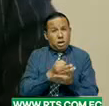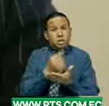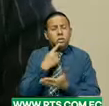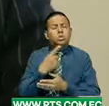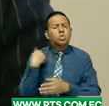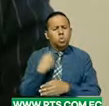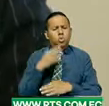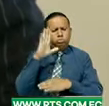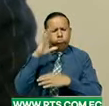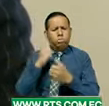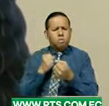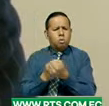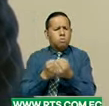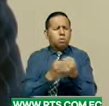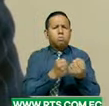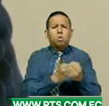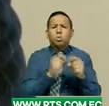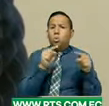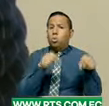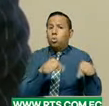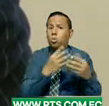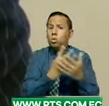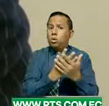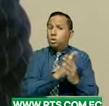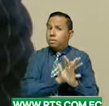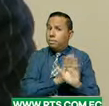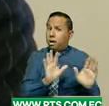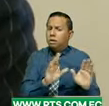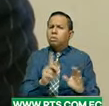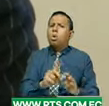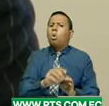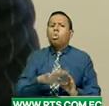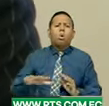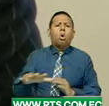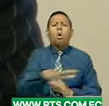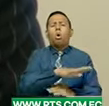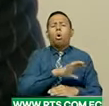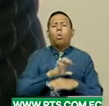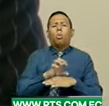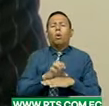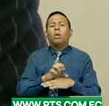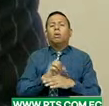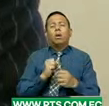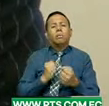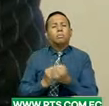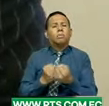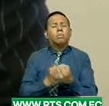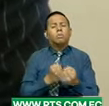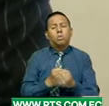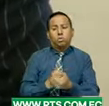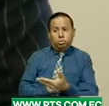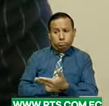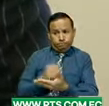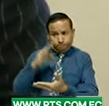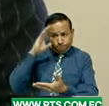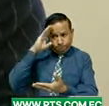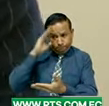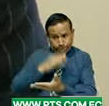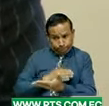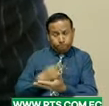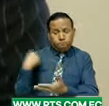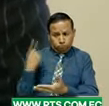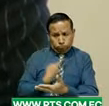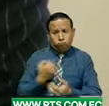todos. No solamente con el sistema carcelario de Cotopaxi, sino con el del país. Así que, coronel, cuente con nosotros para seguir